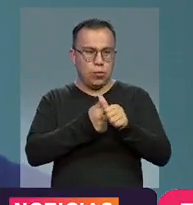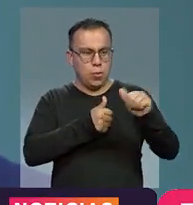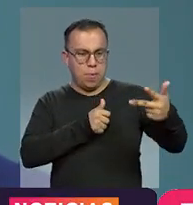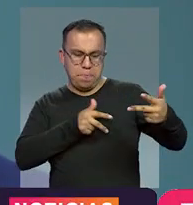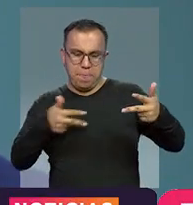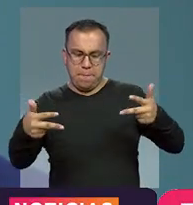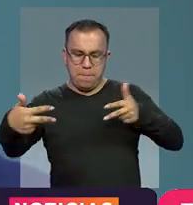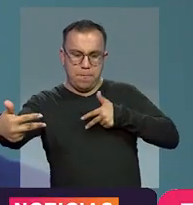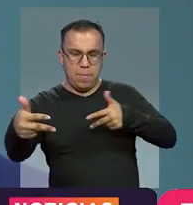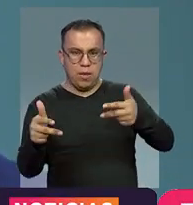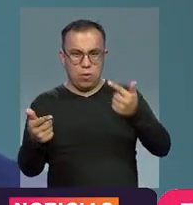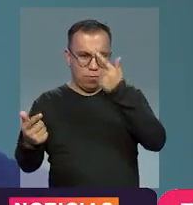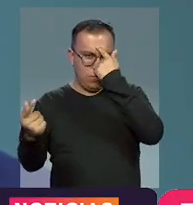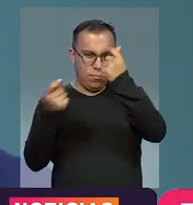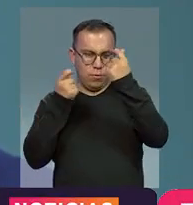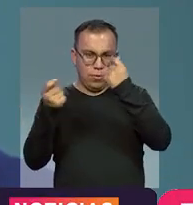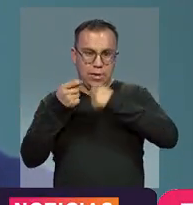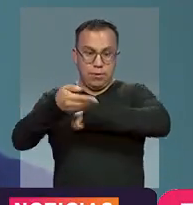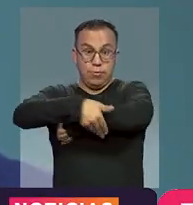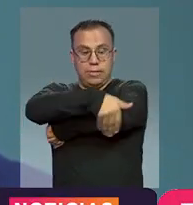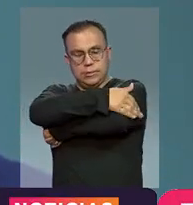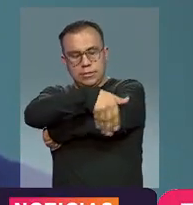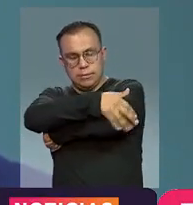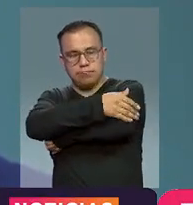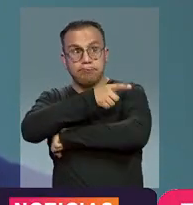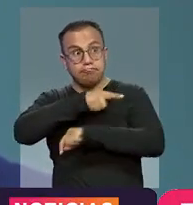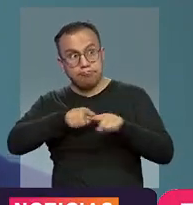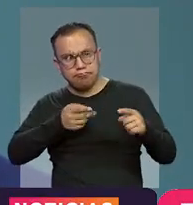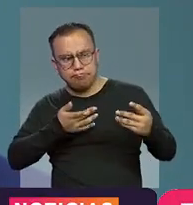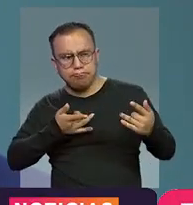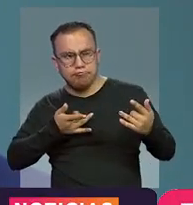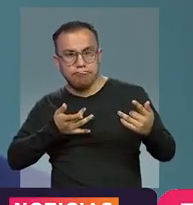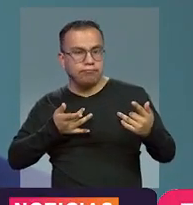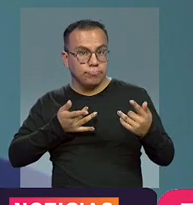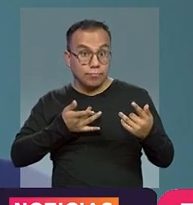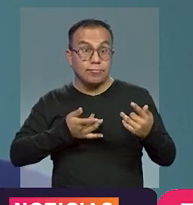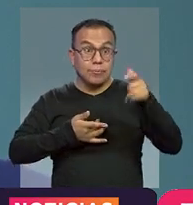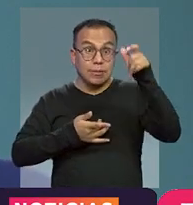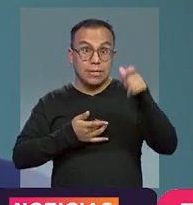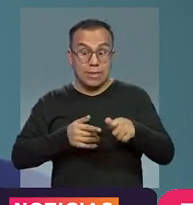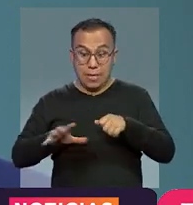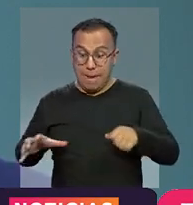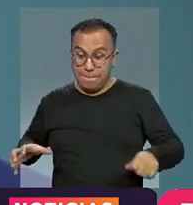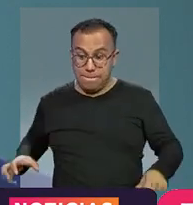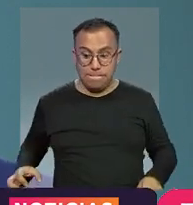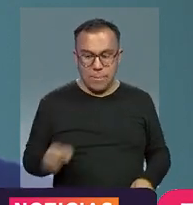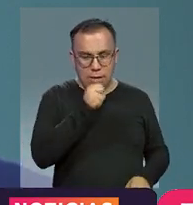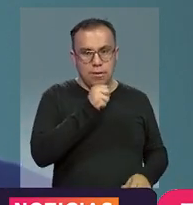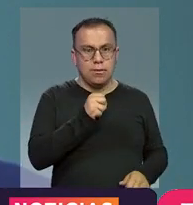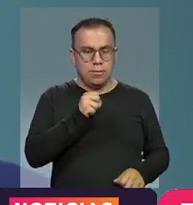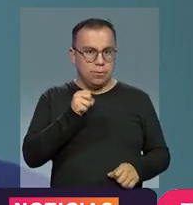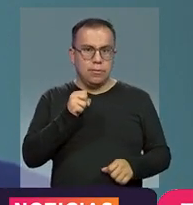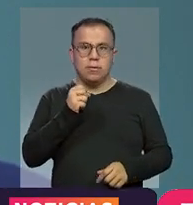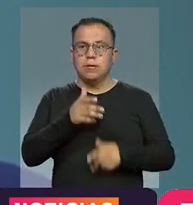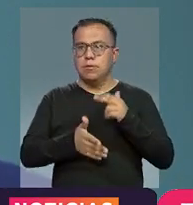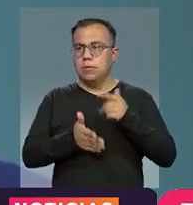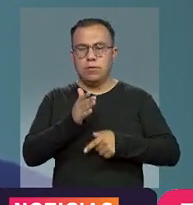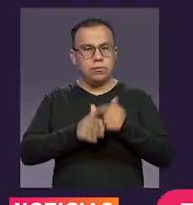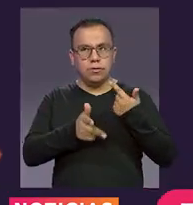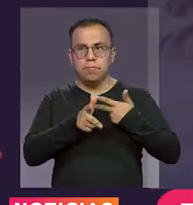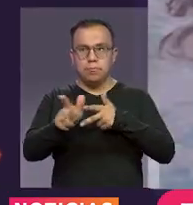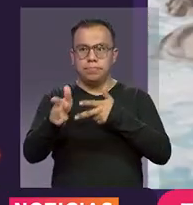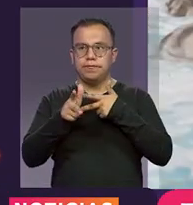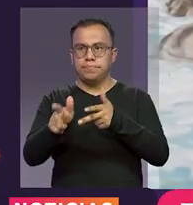por decirlo así estratégicamente en una esquina esperan a que el que le hurta el perro a mi esposa salga y ellos salen